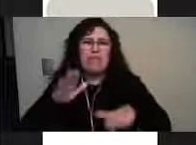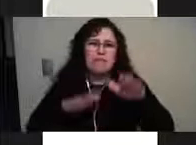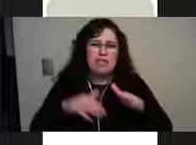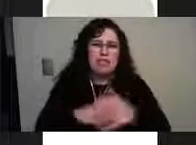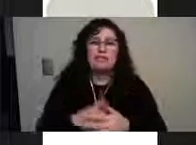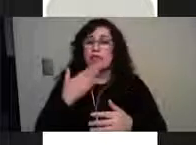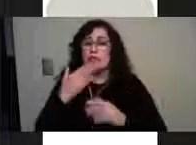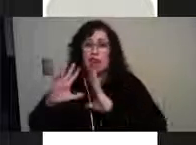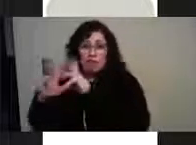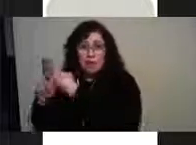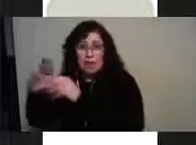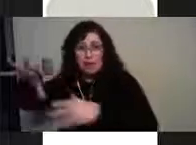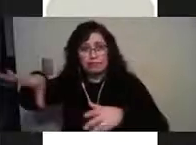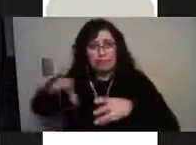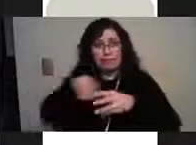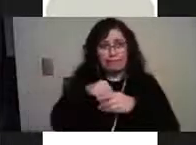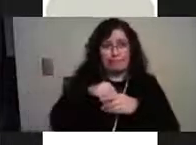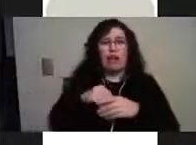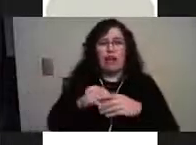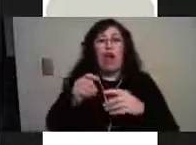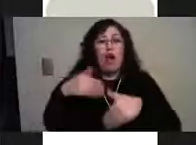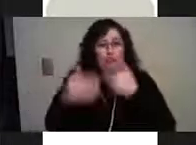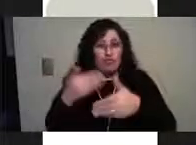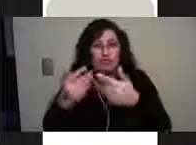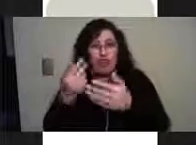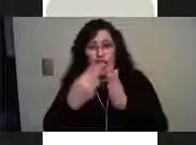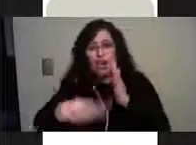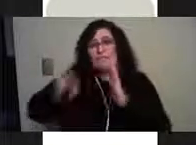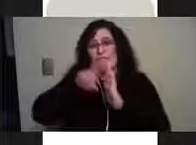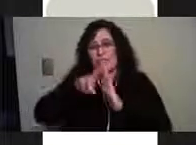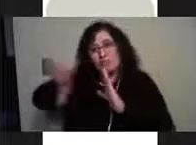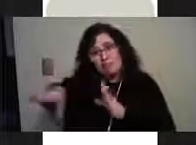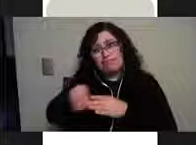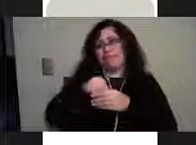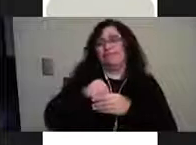con familias, se incorpora a la familia en el proceso de rehabilitación, ¿ya?